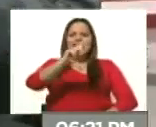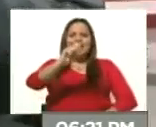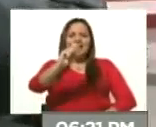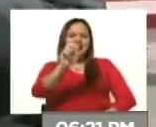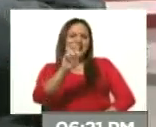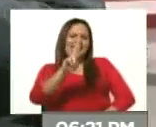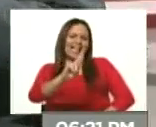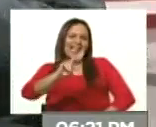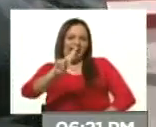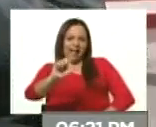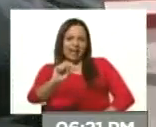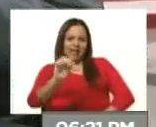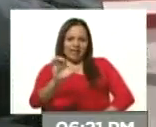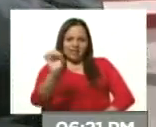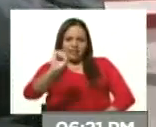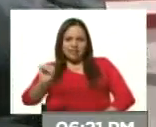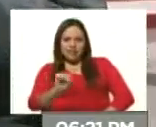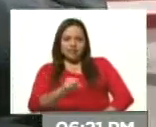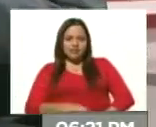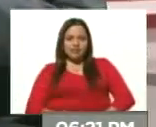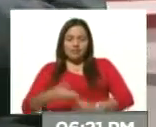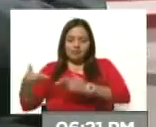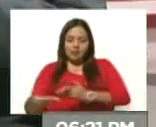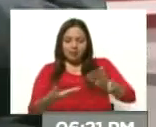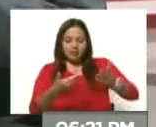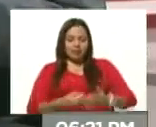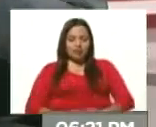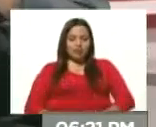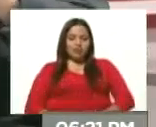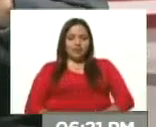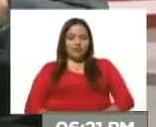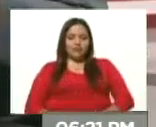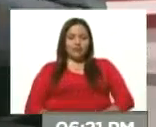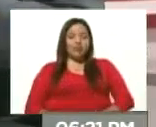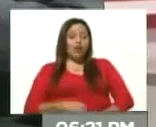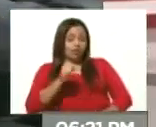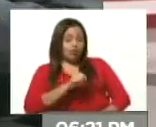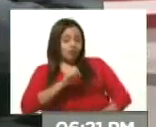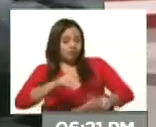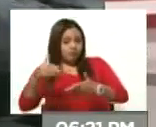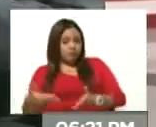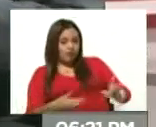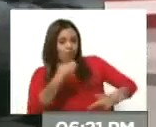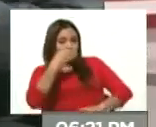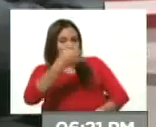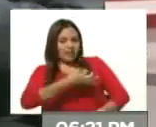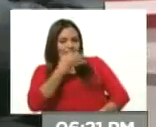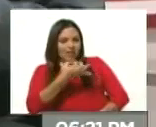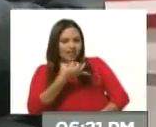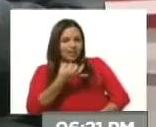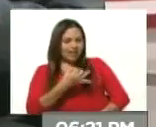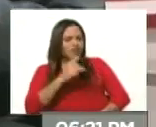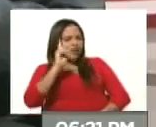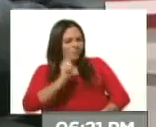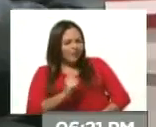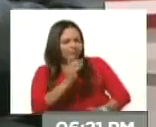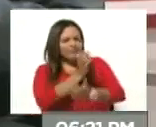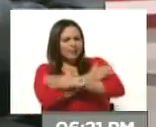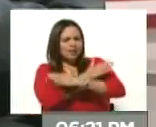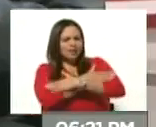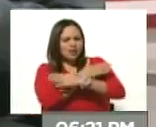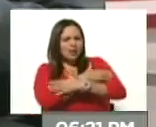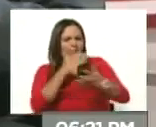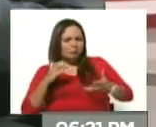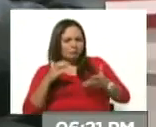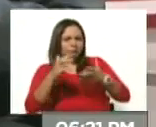bienvenido o buenas tardes boris cómo estás felicidades verificaciones por el premio nacional de periodismo muy